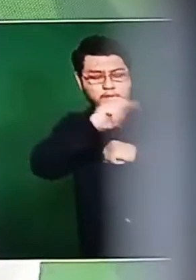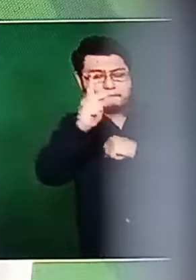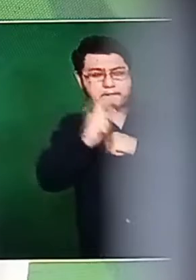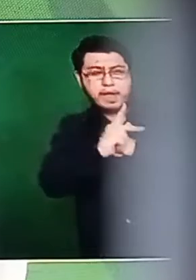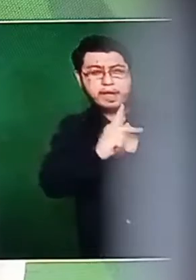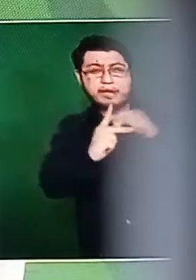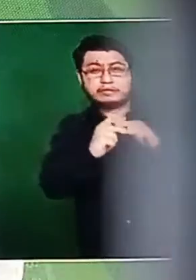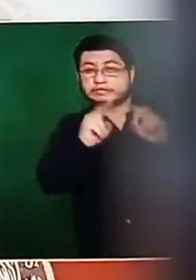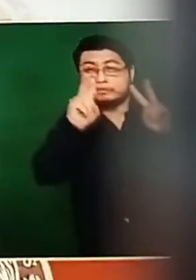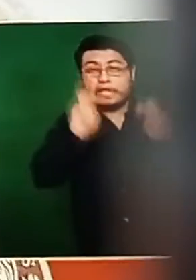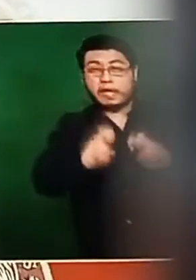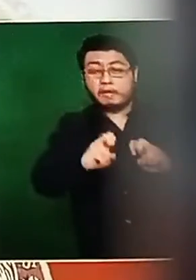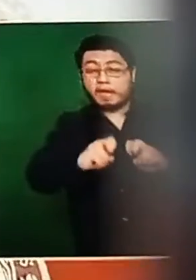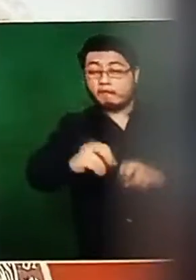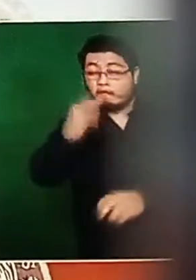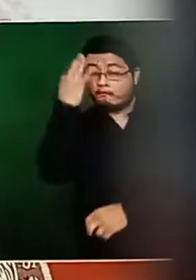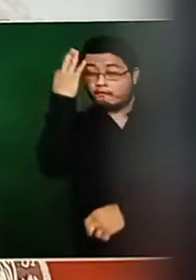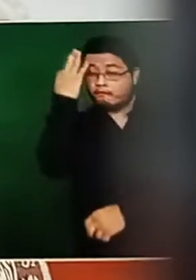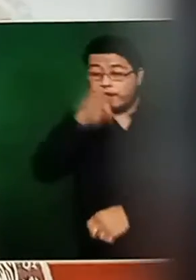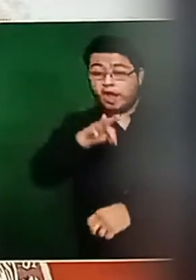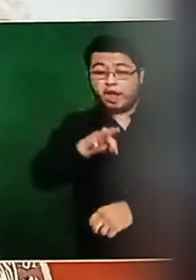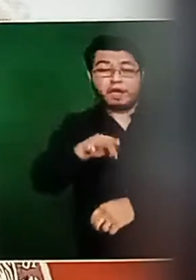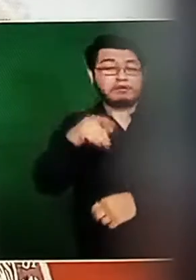con más fraudes electorales